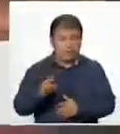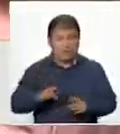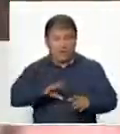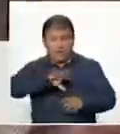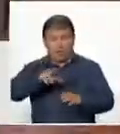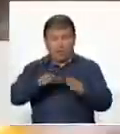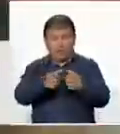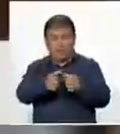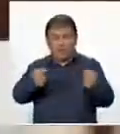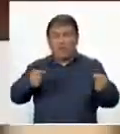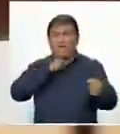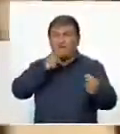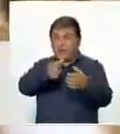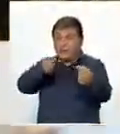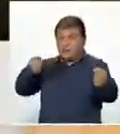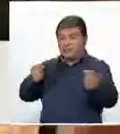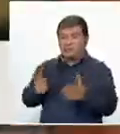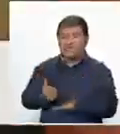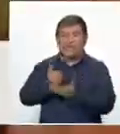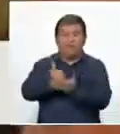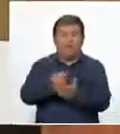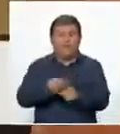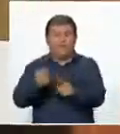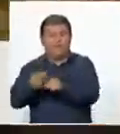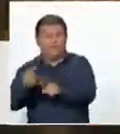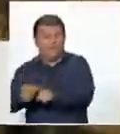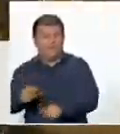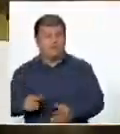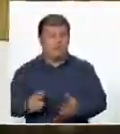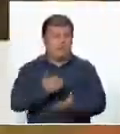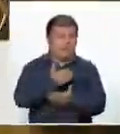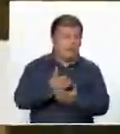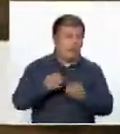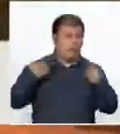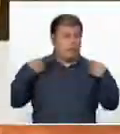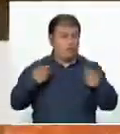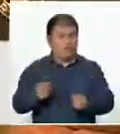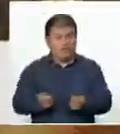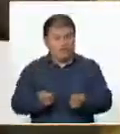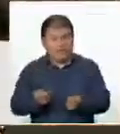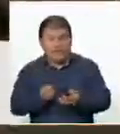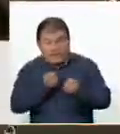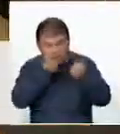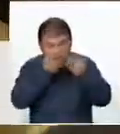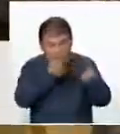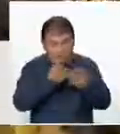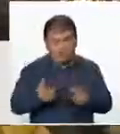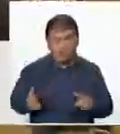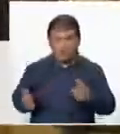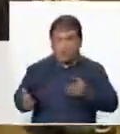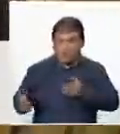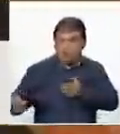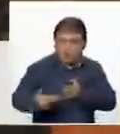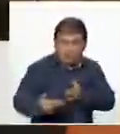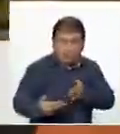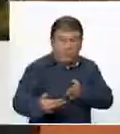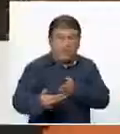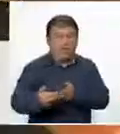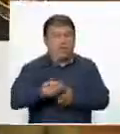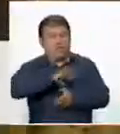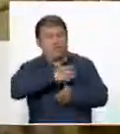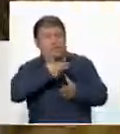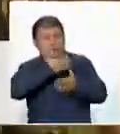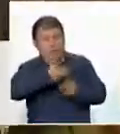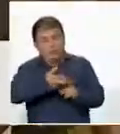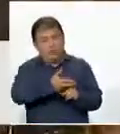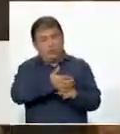que contarían con apoyo de funcionarios de distintas instituciones que le facilitaban información para interceptar camiones y secuestrar choferes